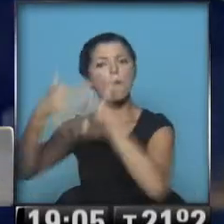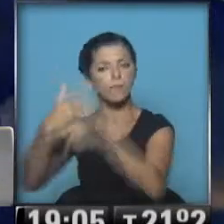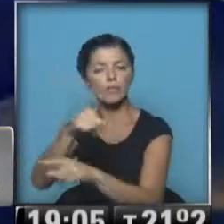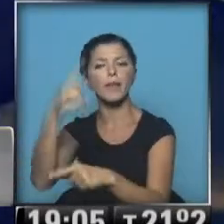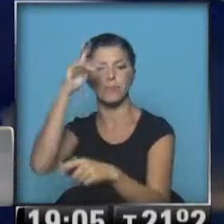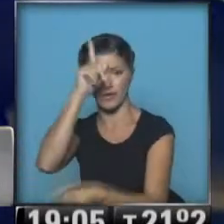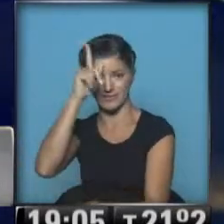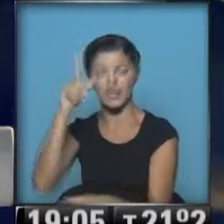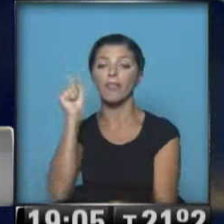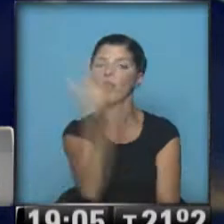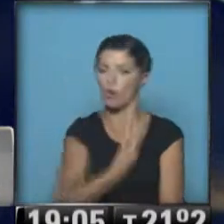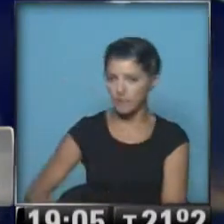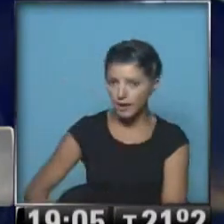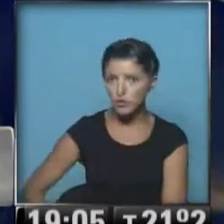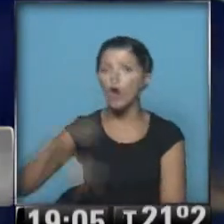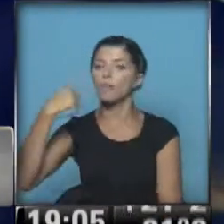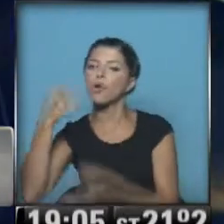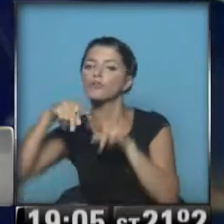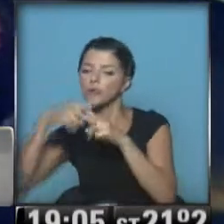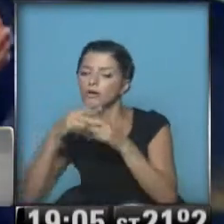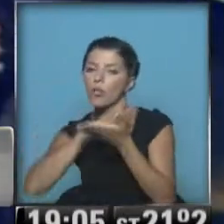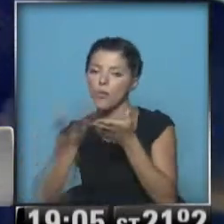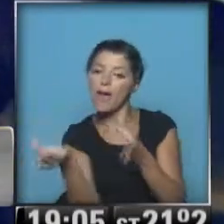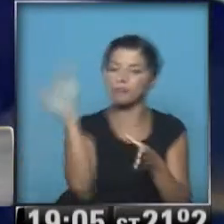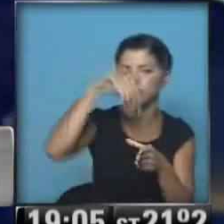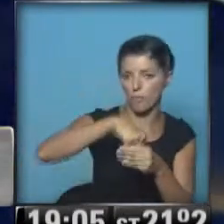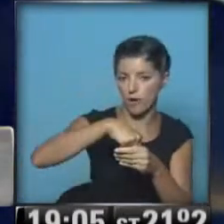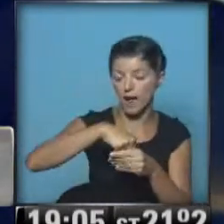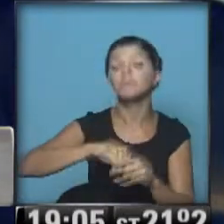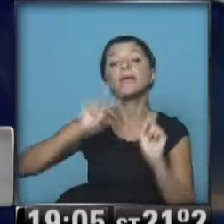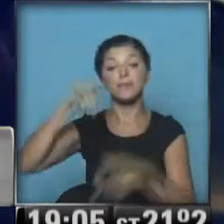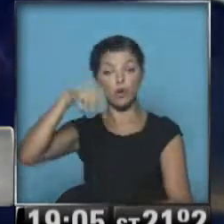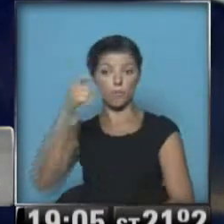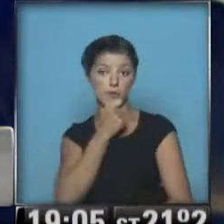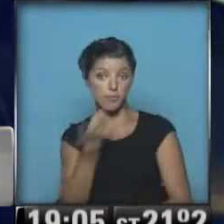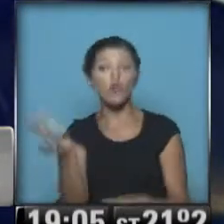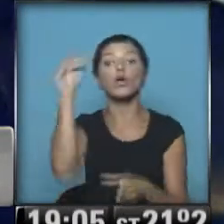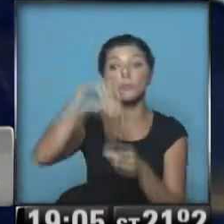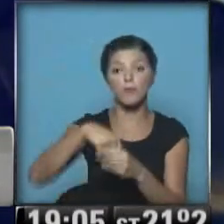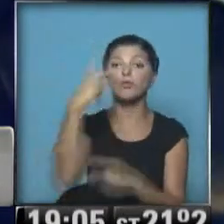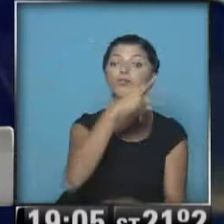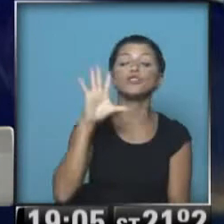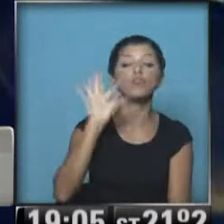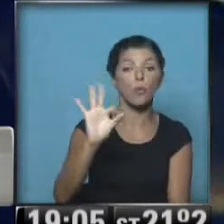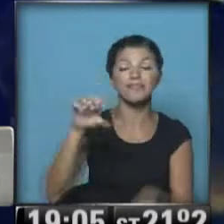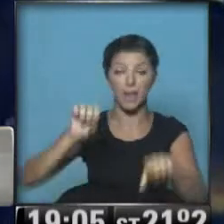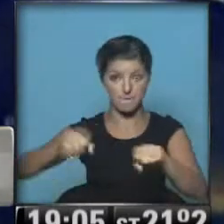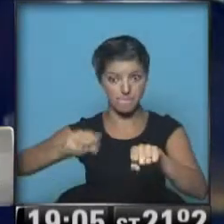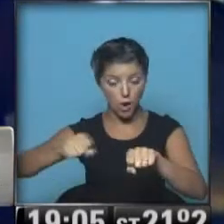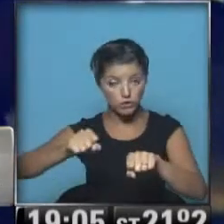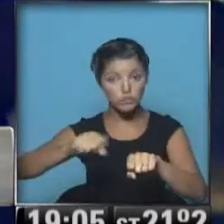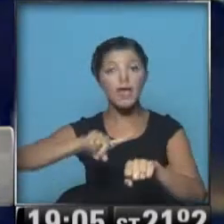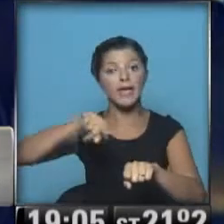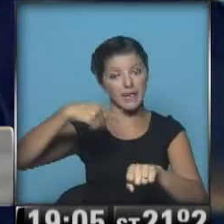incorporación de nuevo y más instrumentos para el apoyo. Y también estamos incorporando, por ejemplo, 250 motos que van a intervenir a partir de